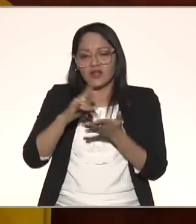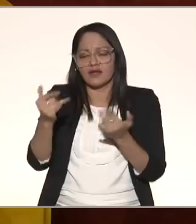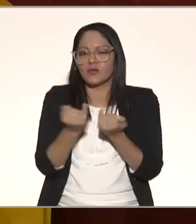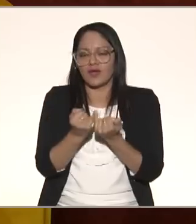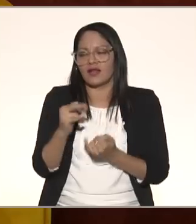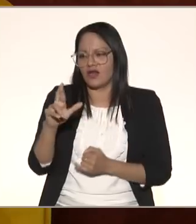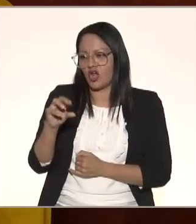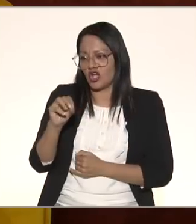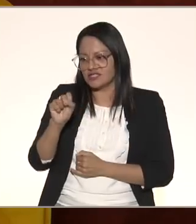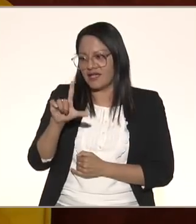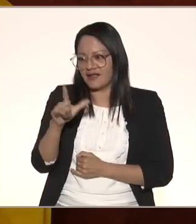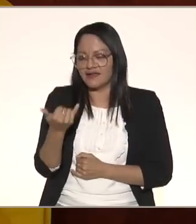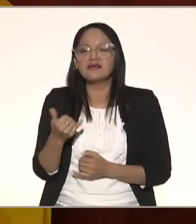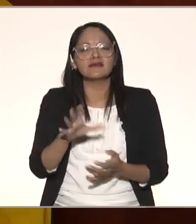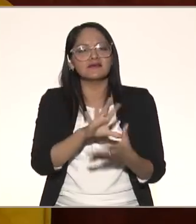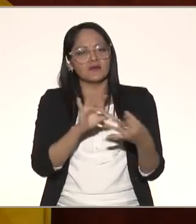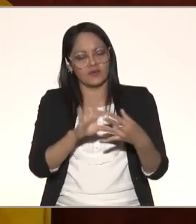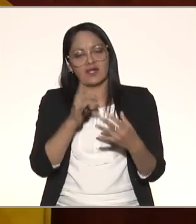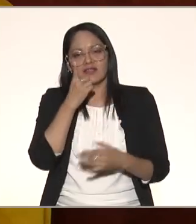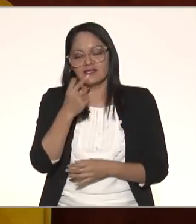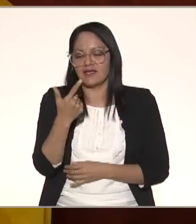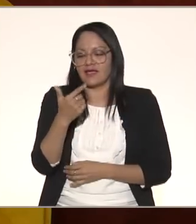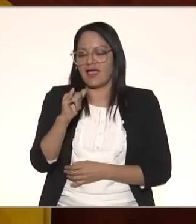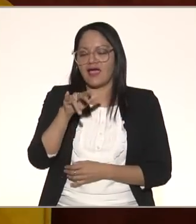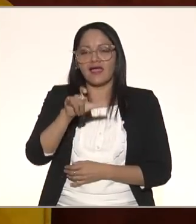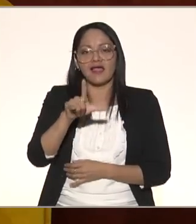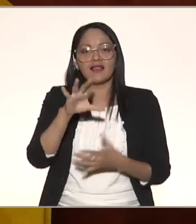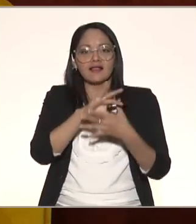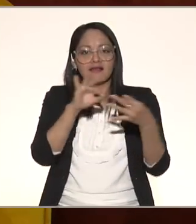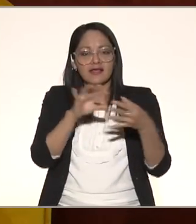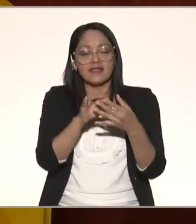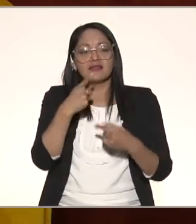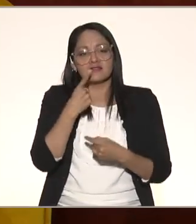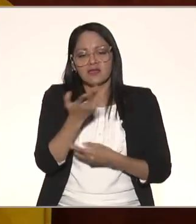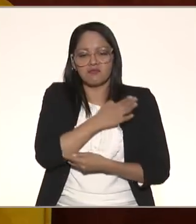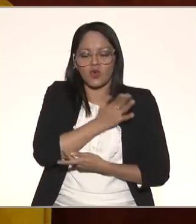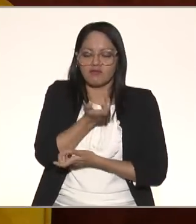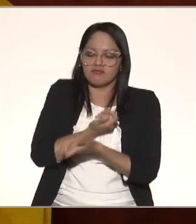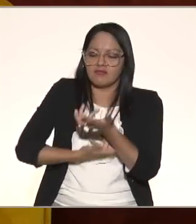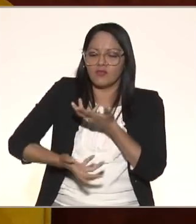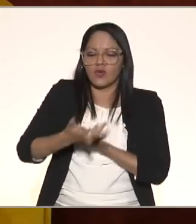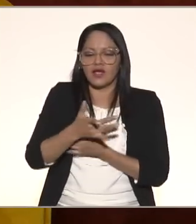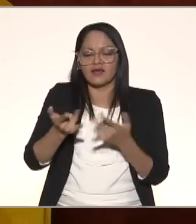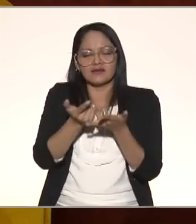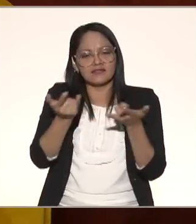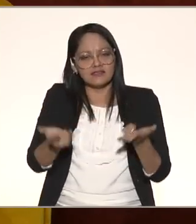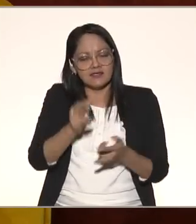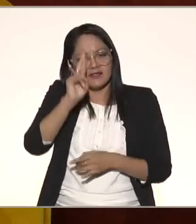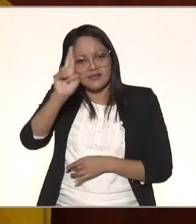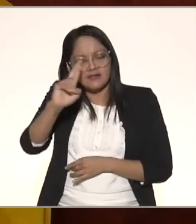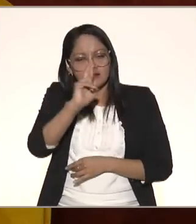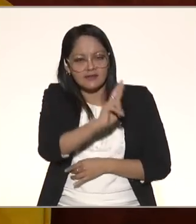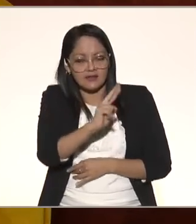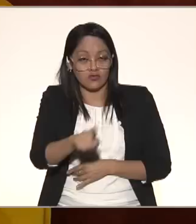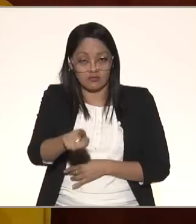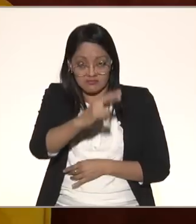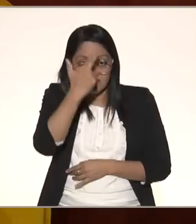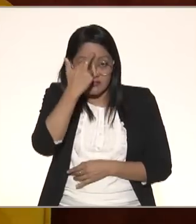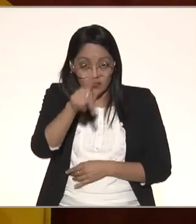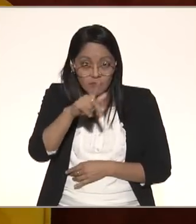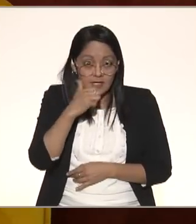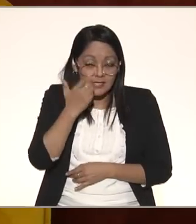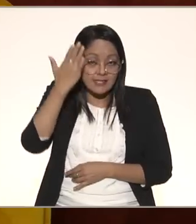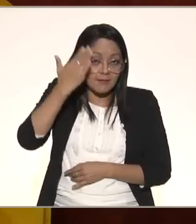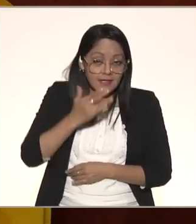cierro con el comentario de Yael ser generoso es impulsarnos uno a otro y ser respetuosos con nuestra historia de vida recuerden que si quieren saber más de